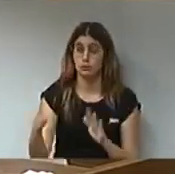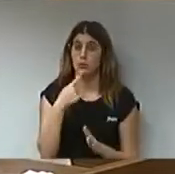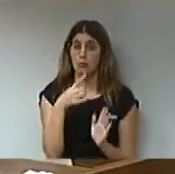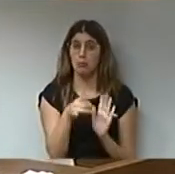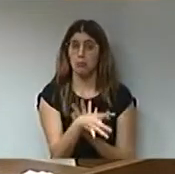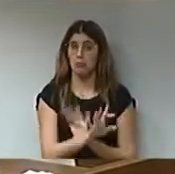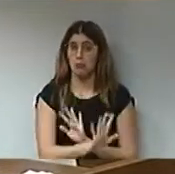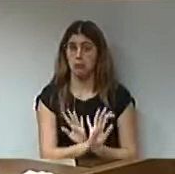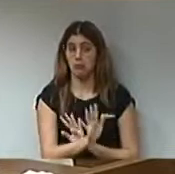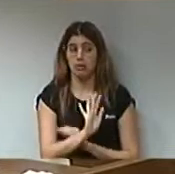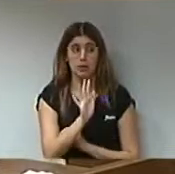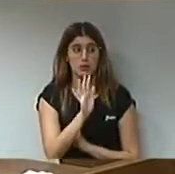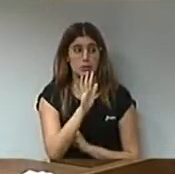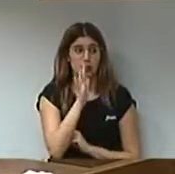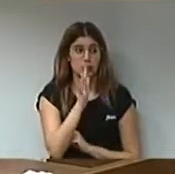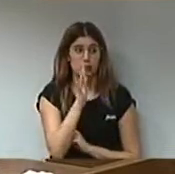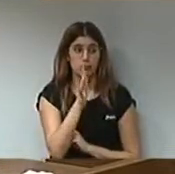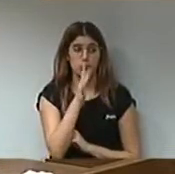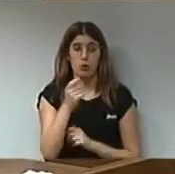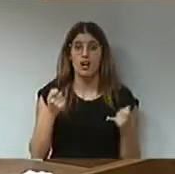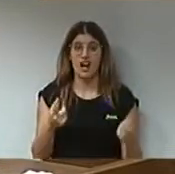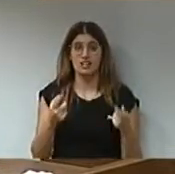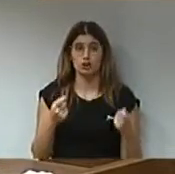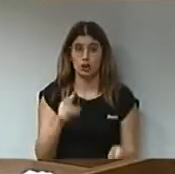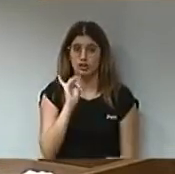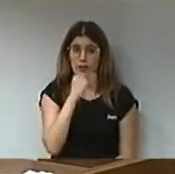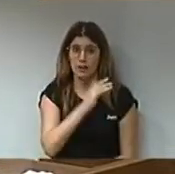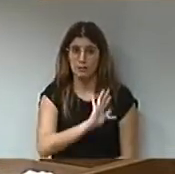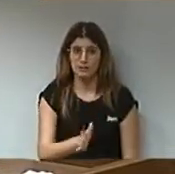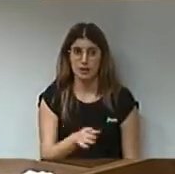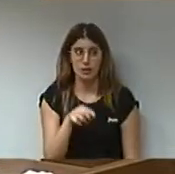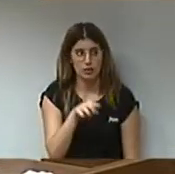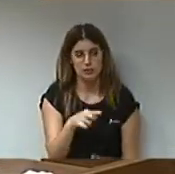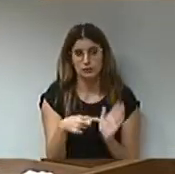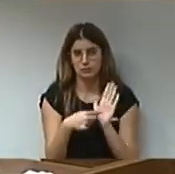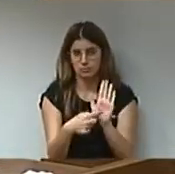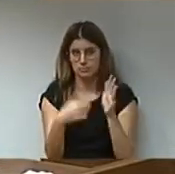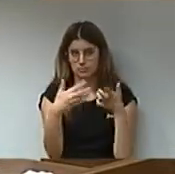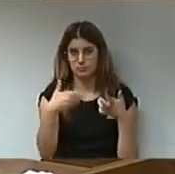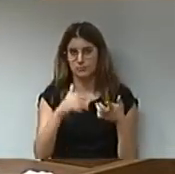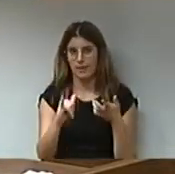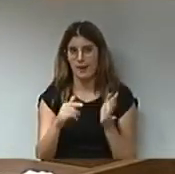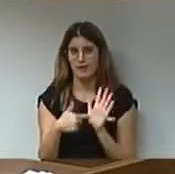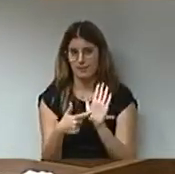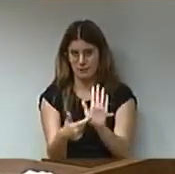descartarlo por los elevados costes de extracción. Y esto lo tengo por escrito.